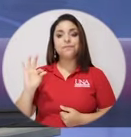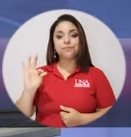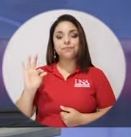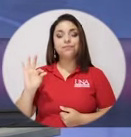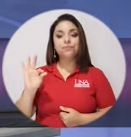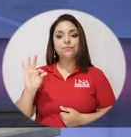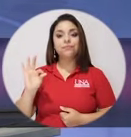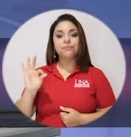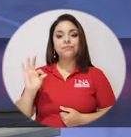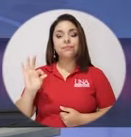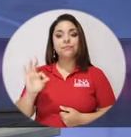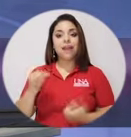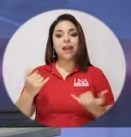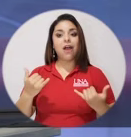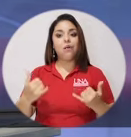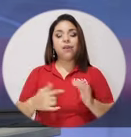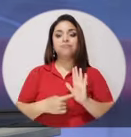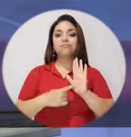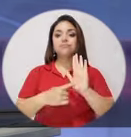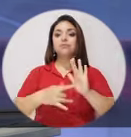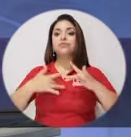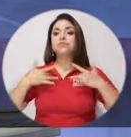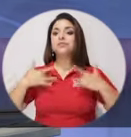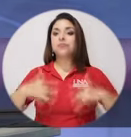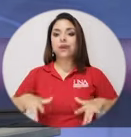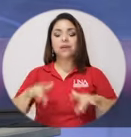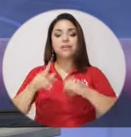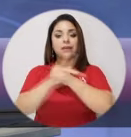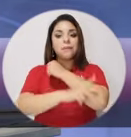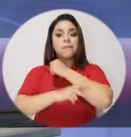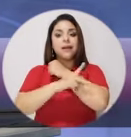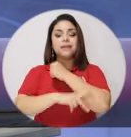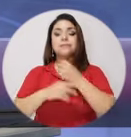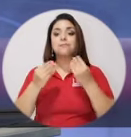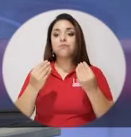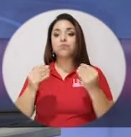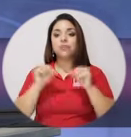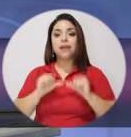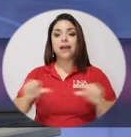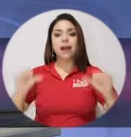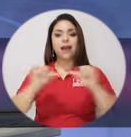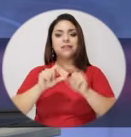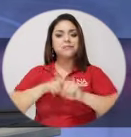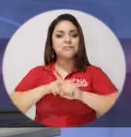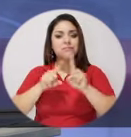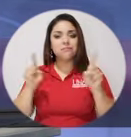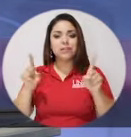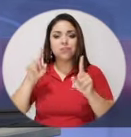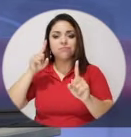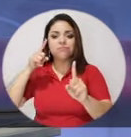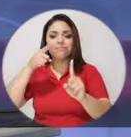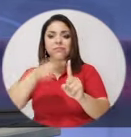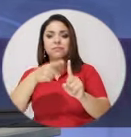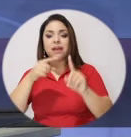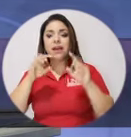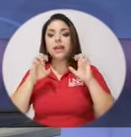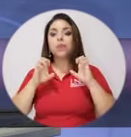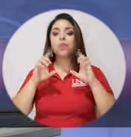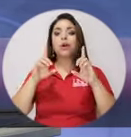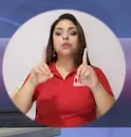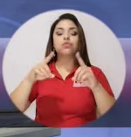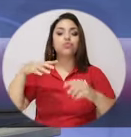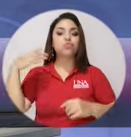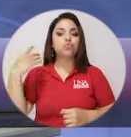COVID-19 nos desnudaron como país en muchas áreas, pero en el tema educativo fue contundente el golpe, en